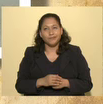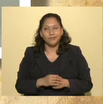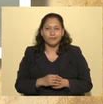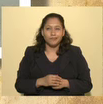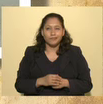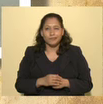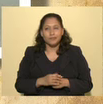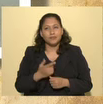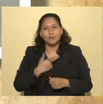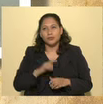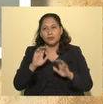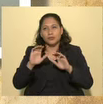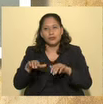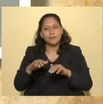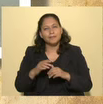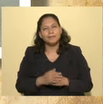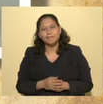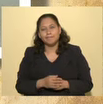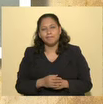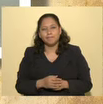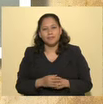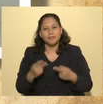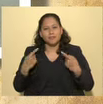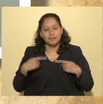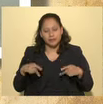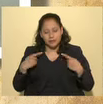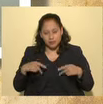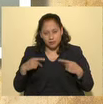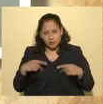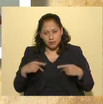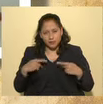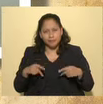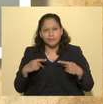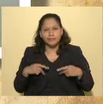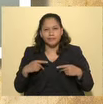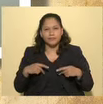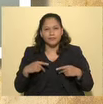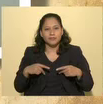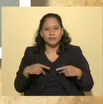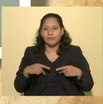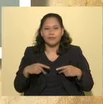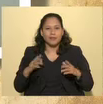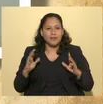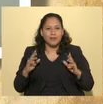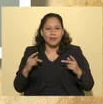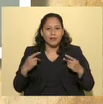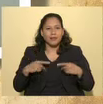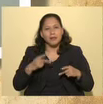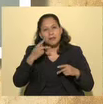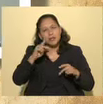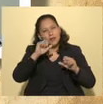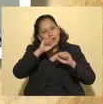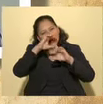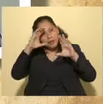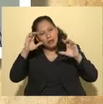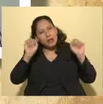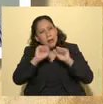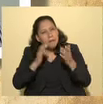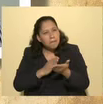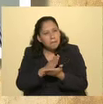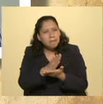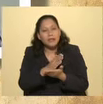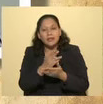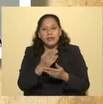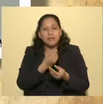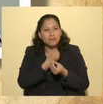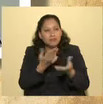No me hubiera gustado ser pues una persona de la materia que sea, pero sin visión, sin tratar de